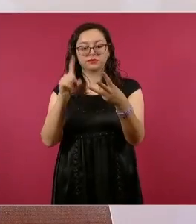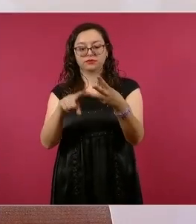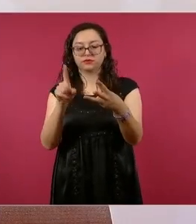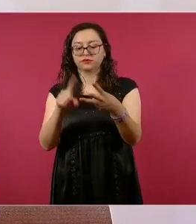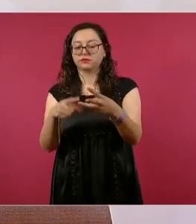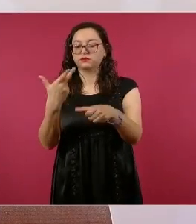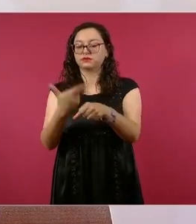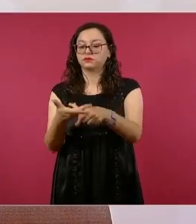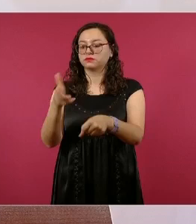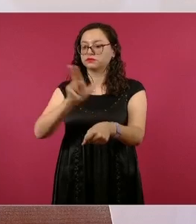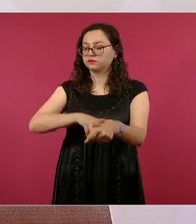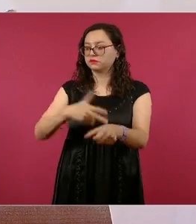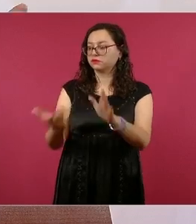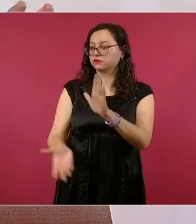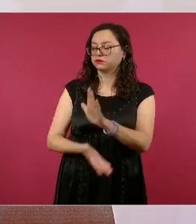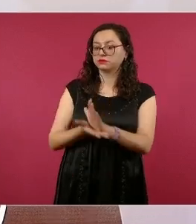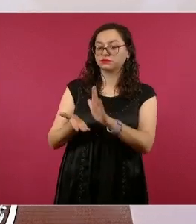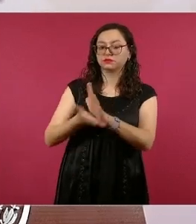que